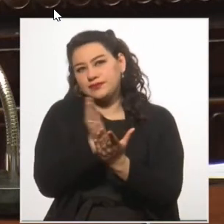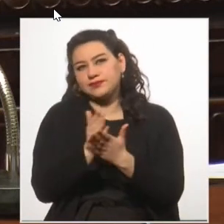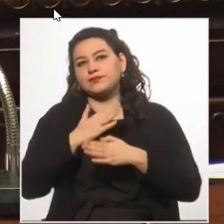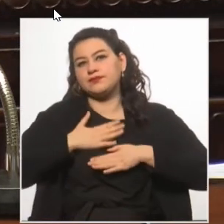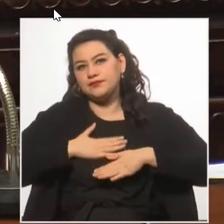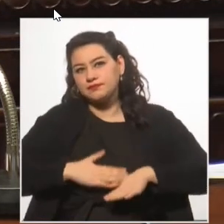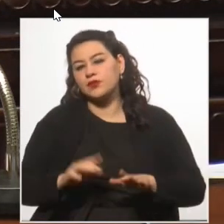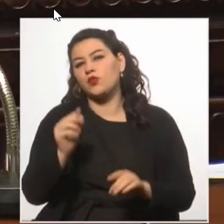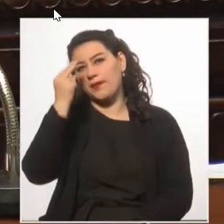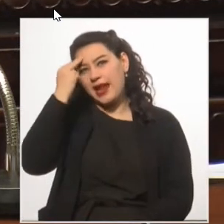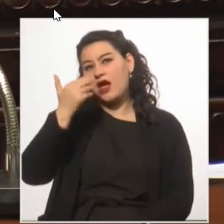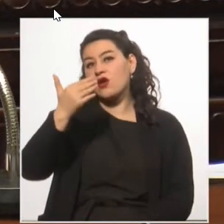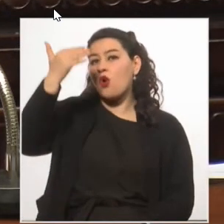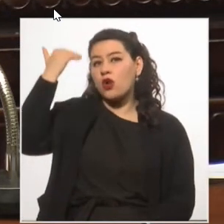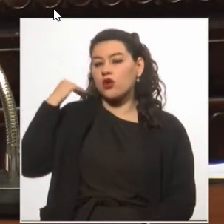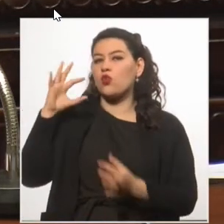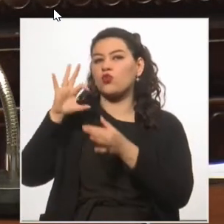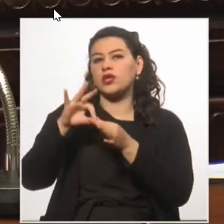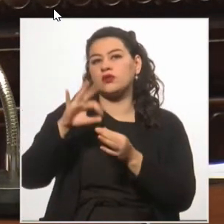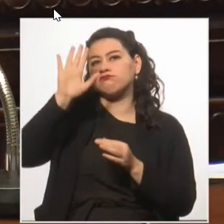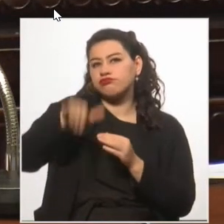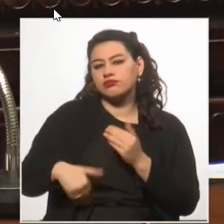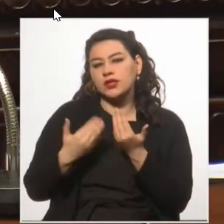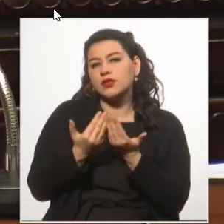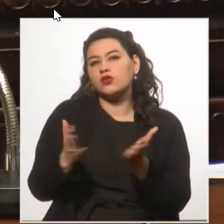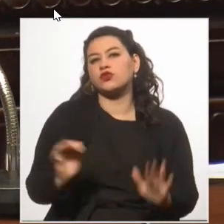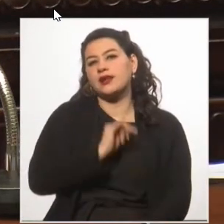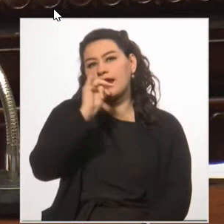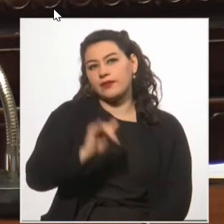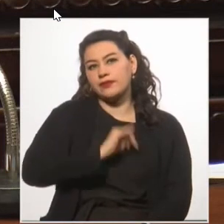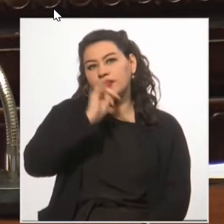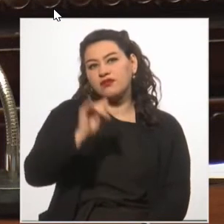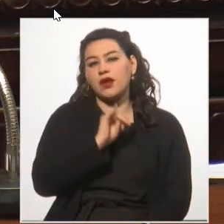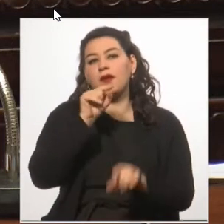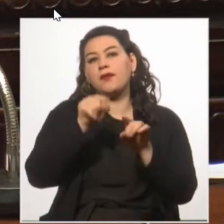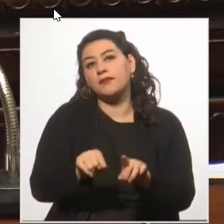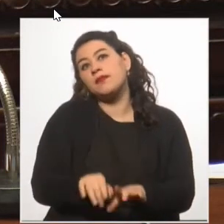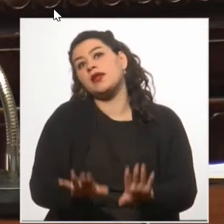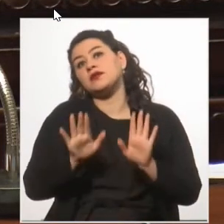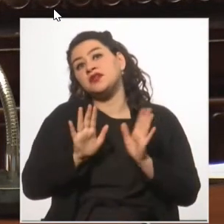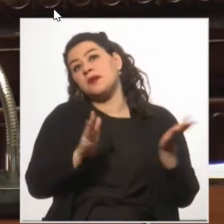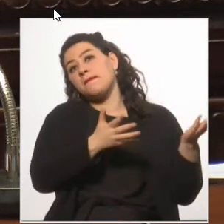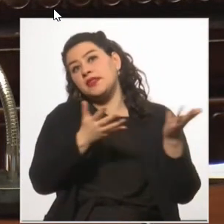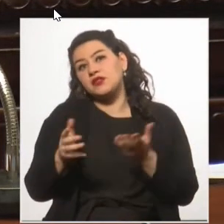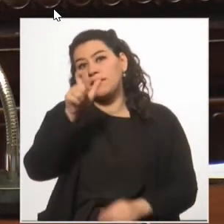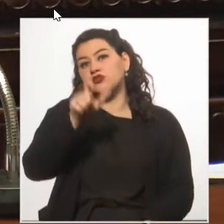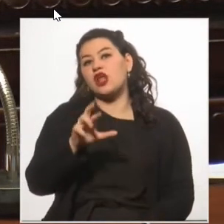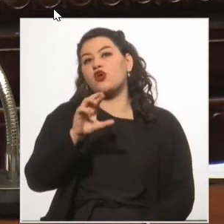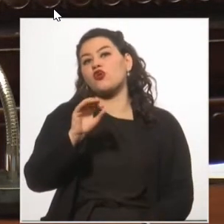sereno y melancólico, que se corresponde con la introducción narrativa y que parece una invitación de Rodó